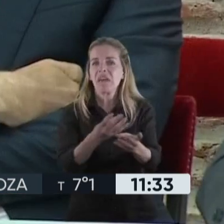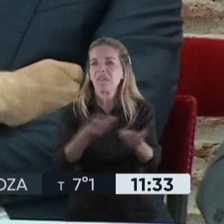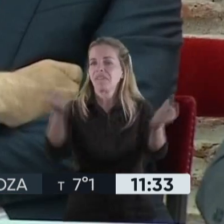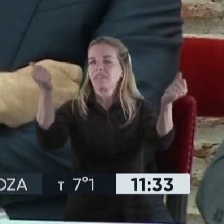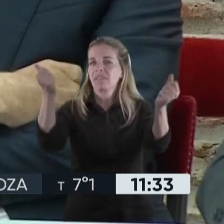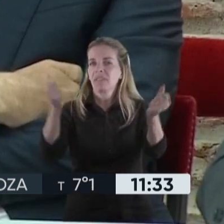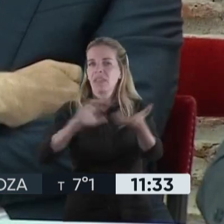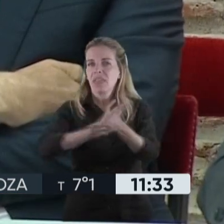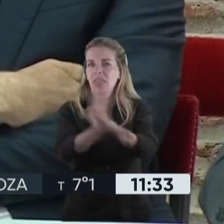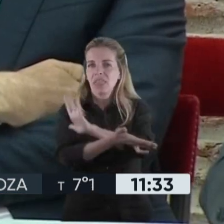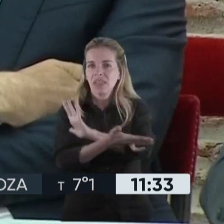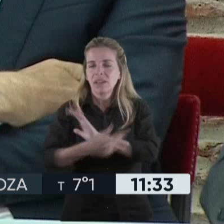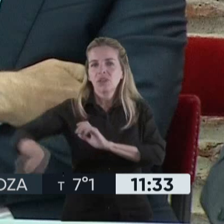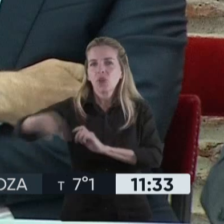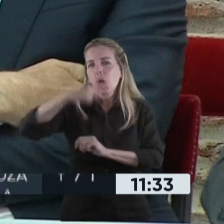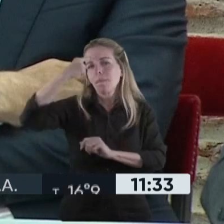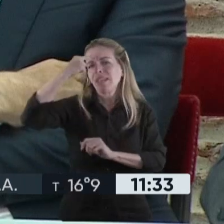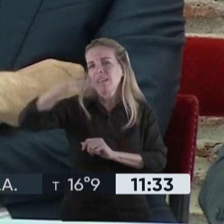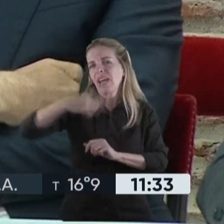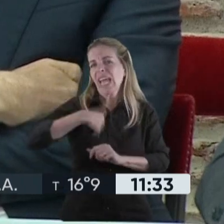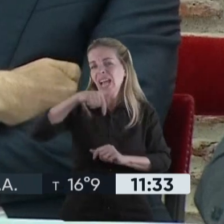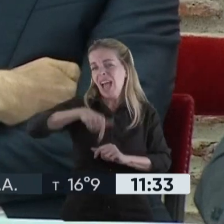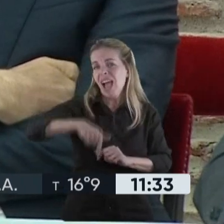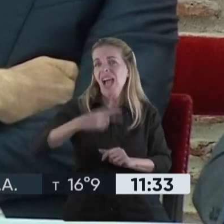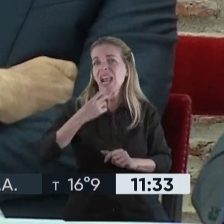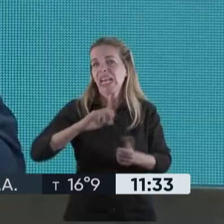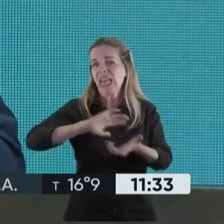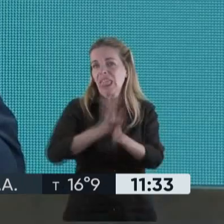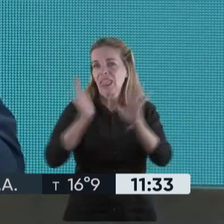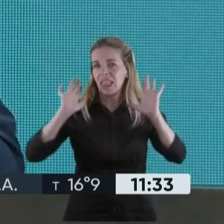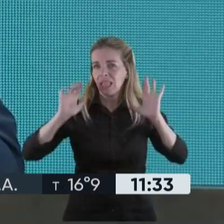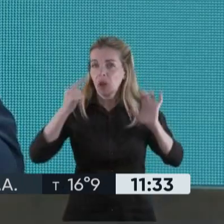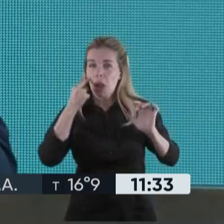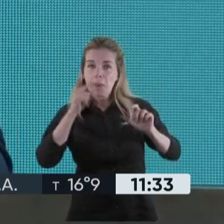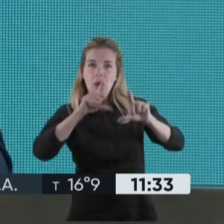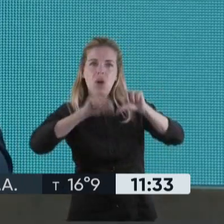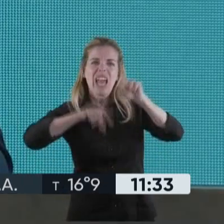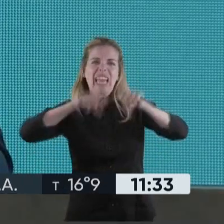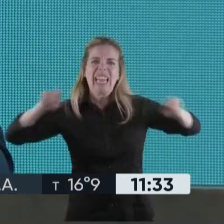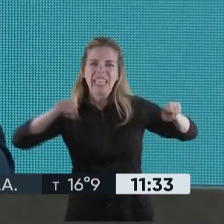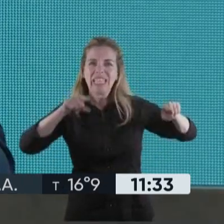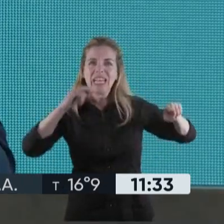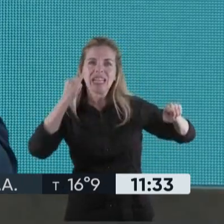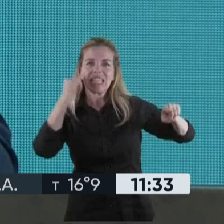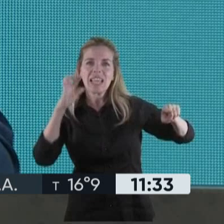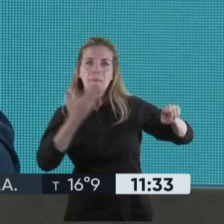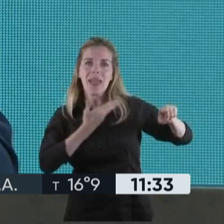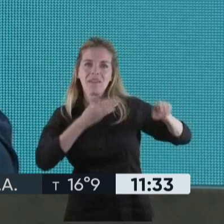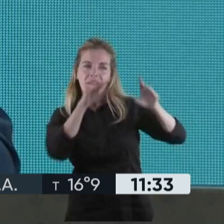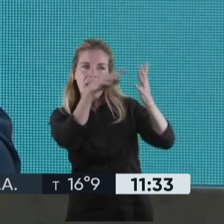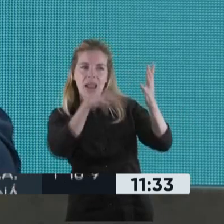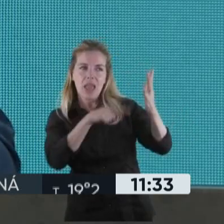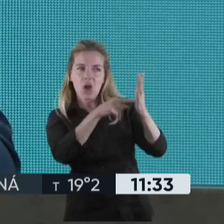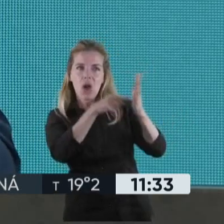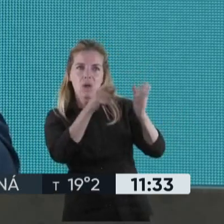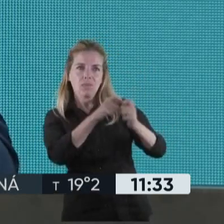que la Argentina iba camino a un colapso energético. Y yo veo los números de YPF y no para de crecer YPF. Y lo que le pasa a